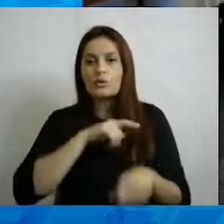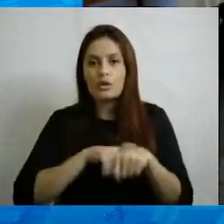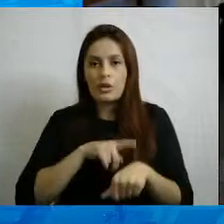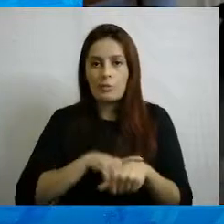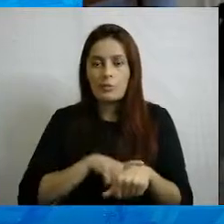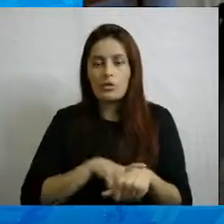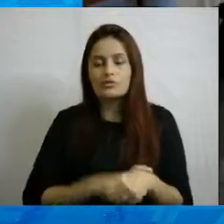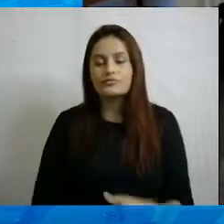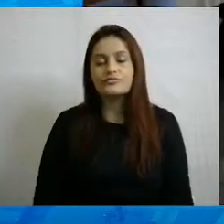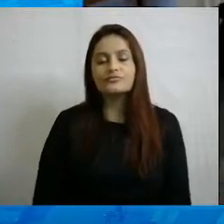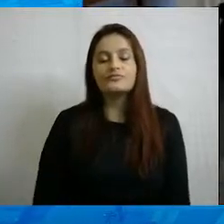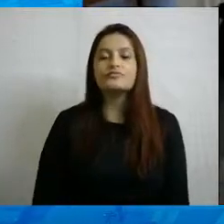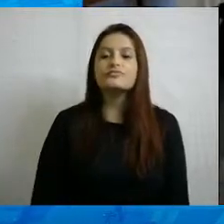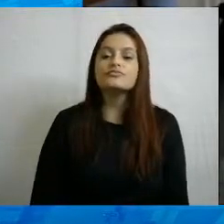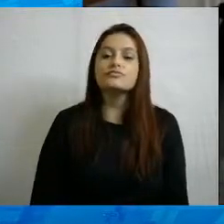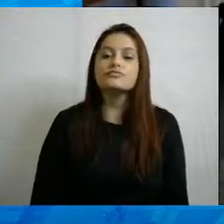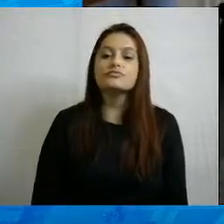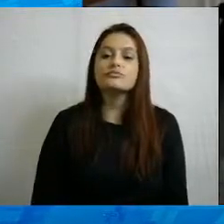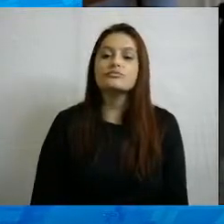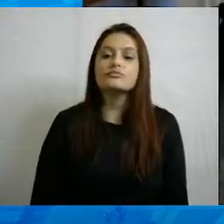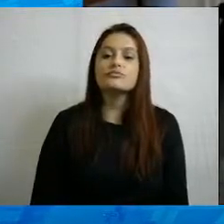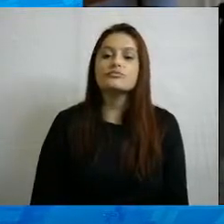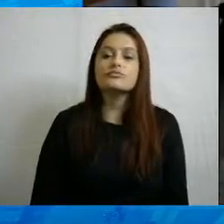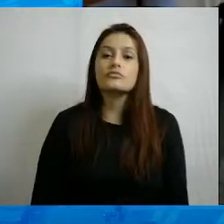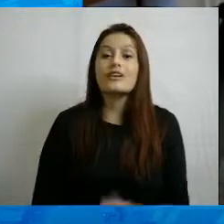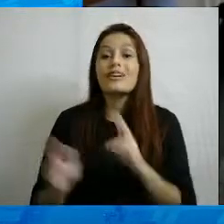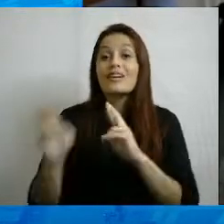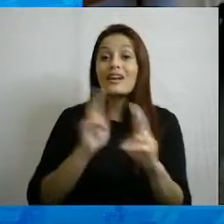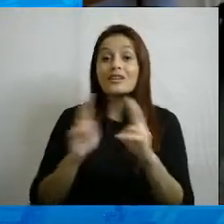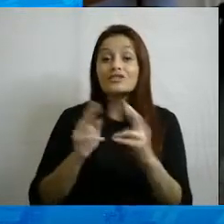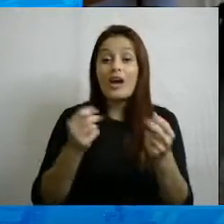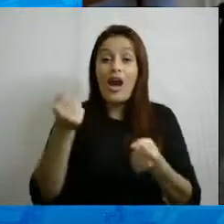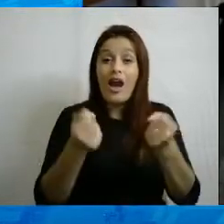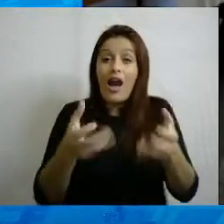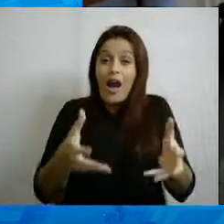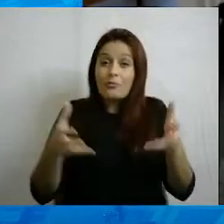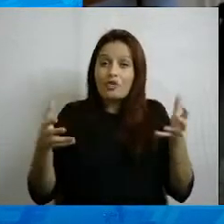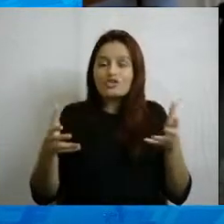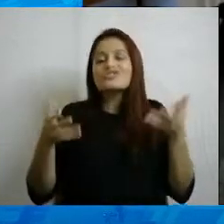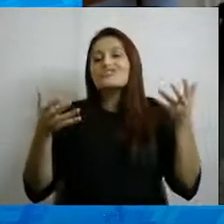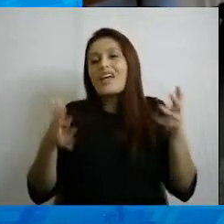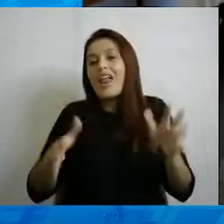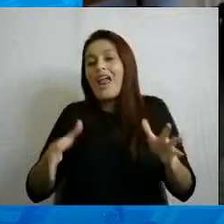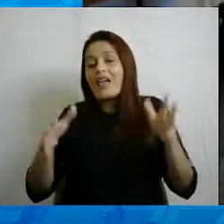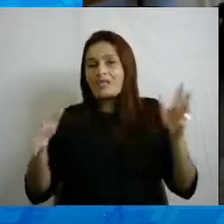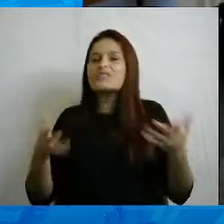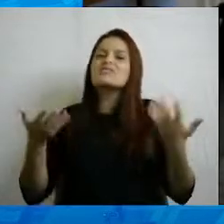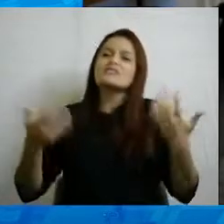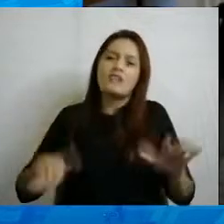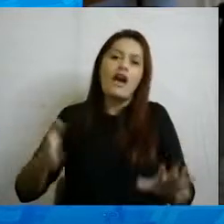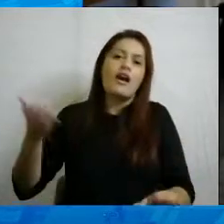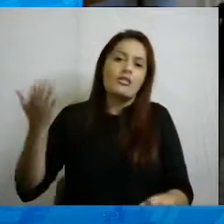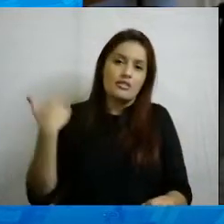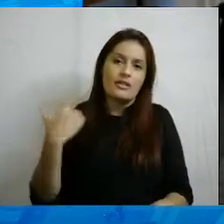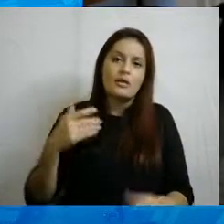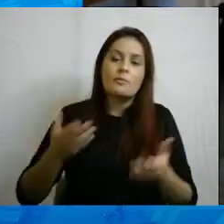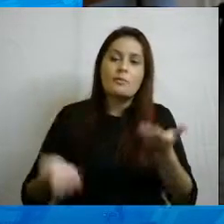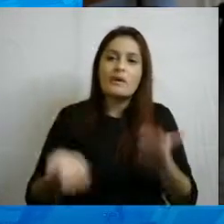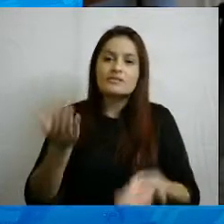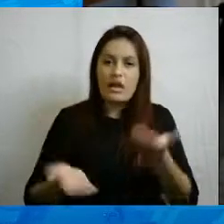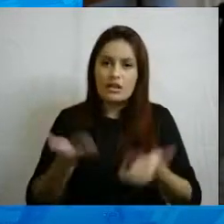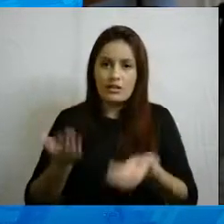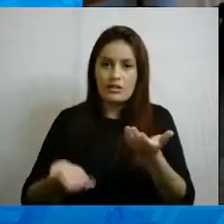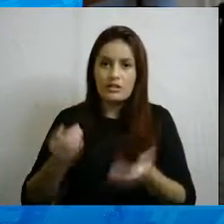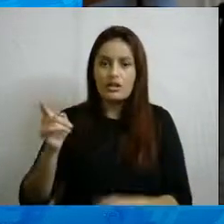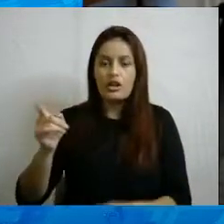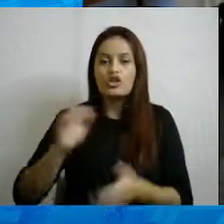Y en relación a los vehículos de alto tonelaje, nosotros solicitamos pesaje desde que llegamos. O sea, pesaje